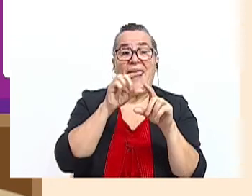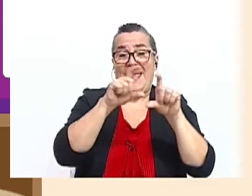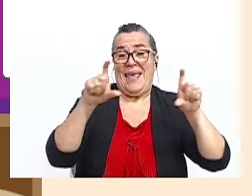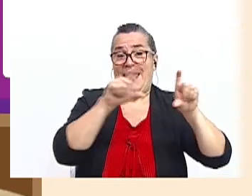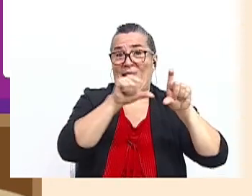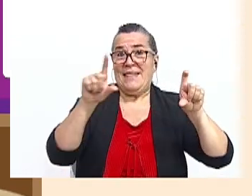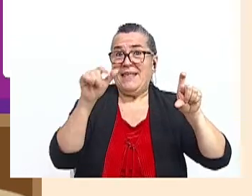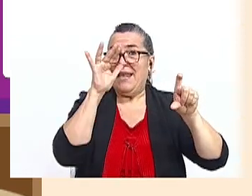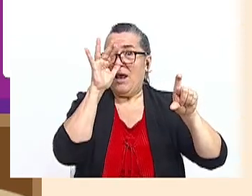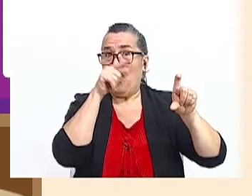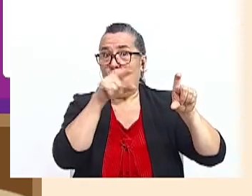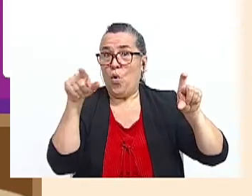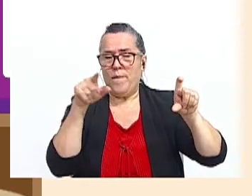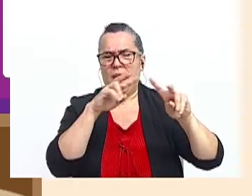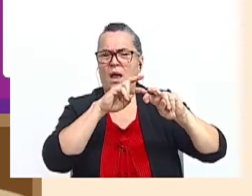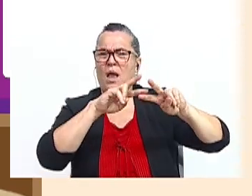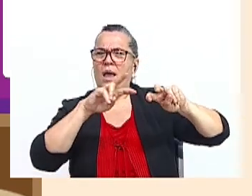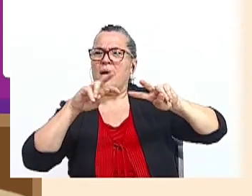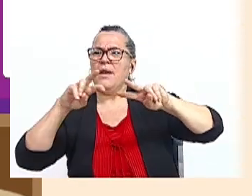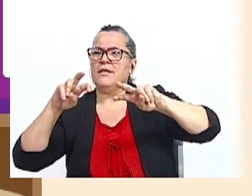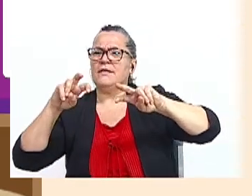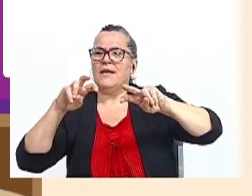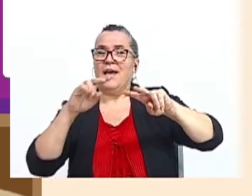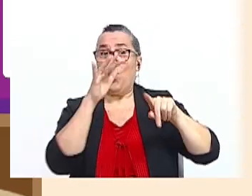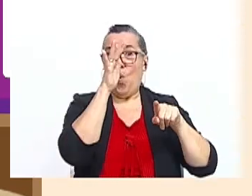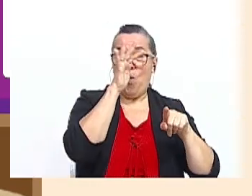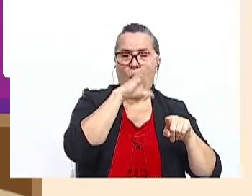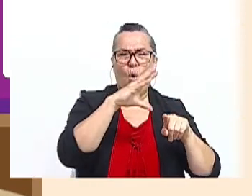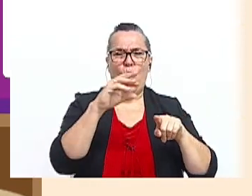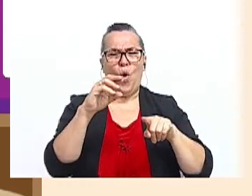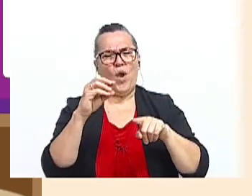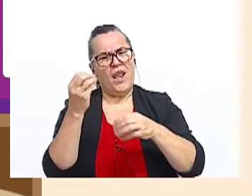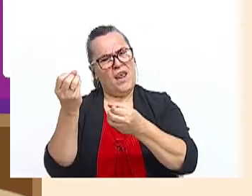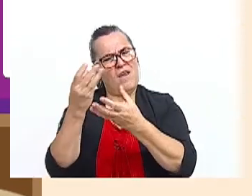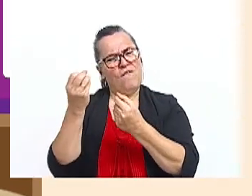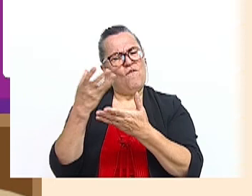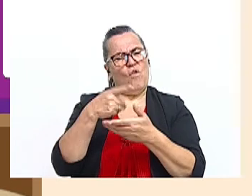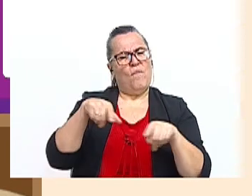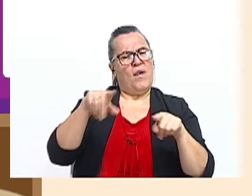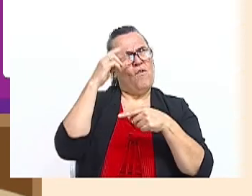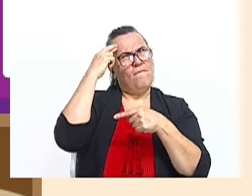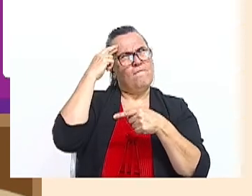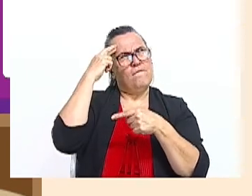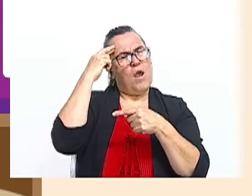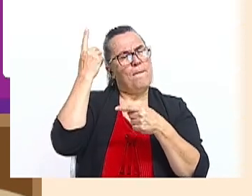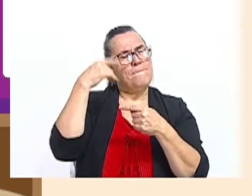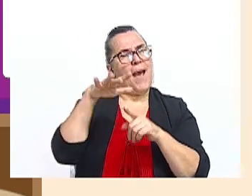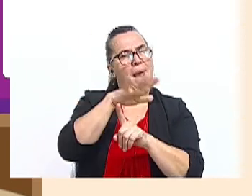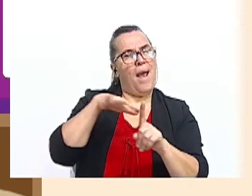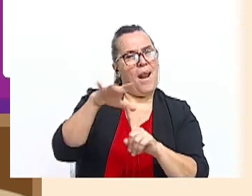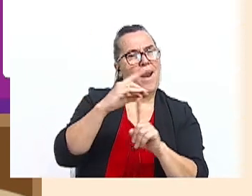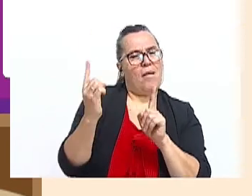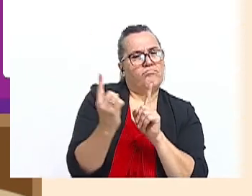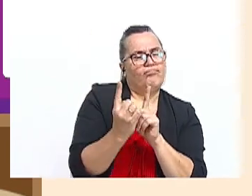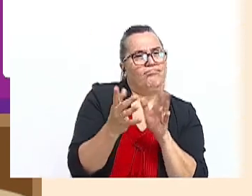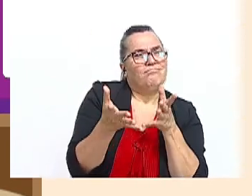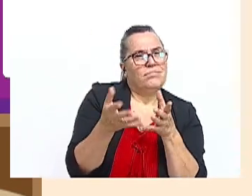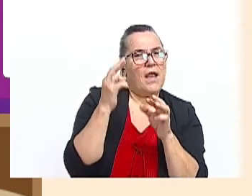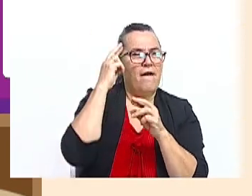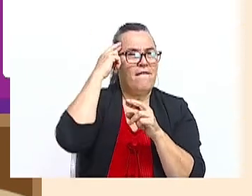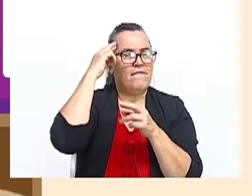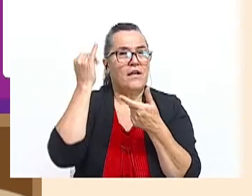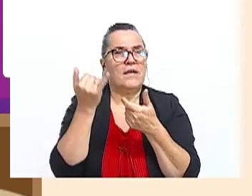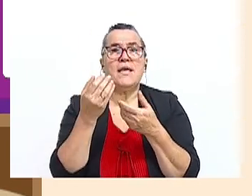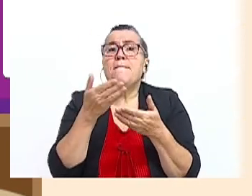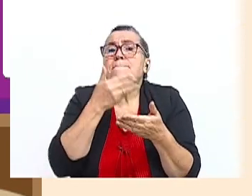esos textos, su criticidad y su humor y su reflexión, ese encuentro para reflexionar? También, ¿qué